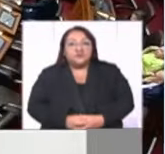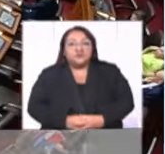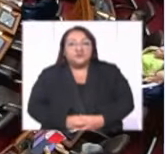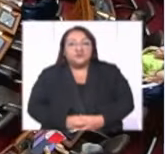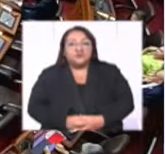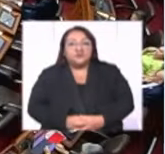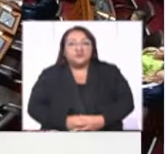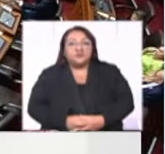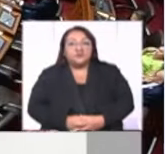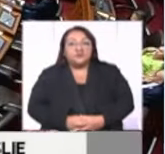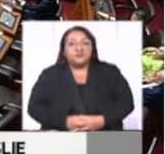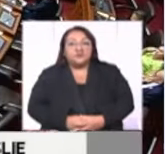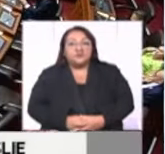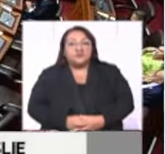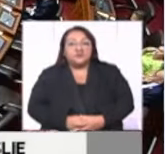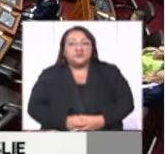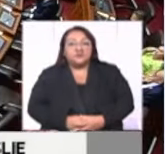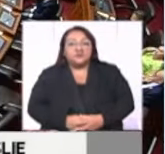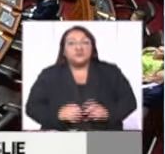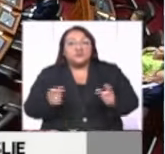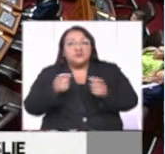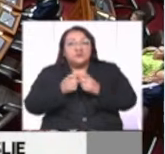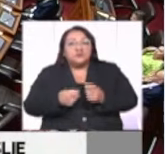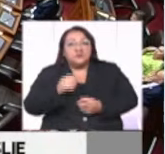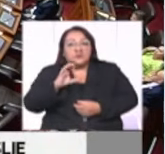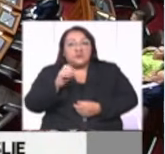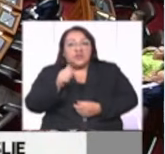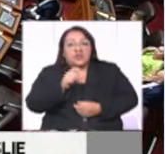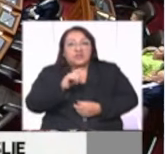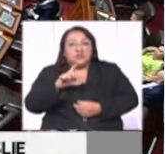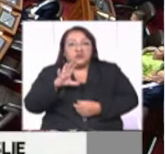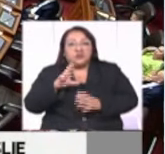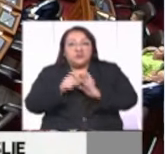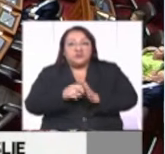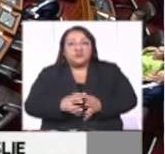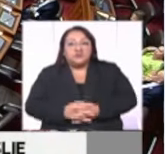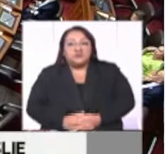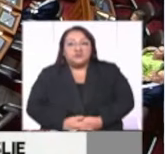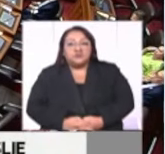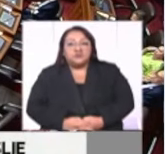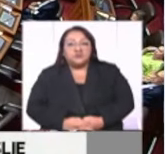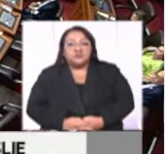Tiene el uso de la palabra el congresista Eduardo Castillo por 5 minutos.